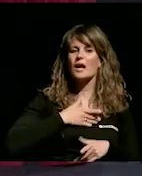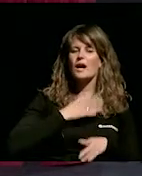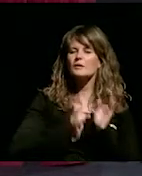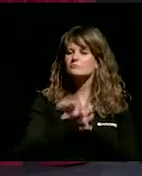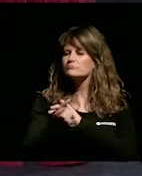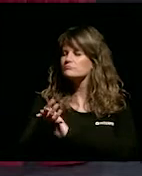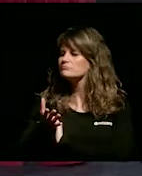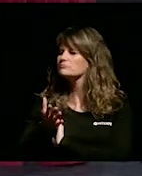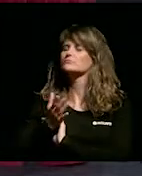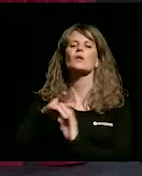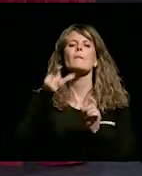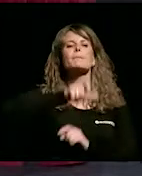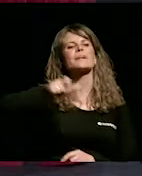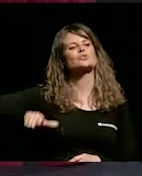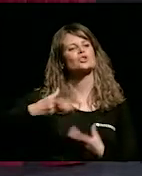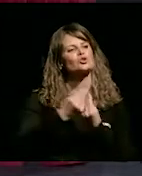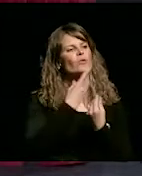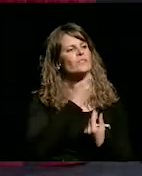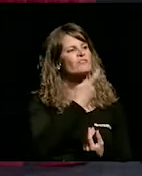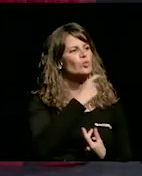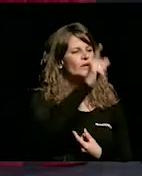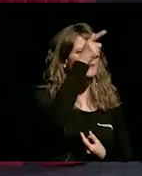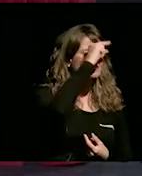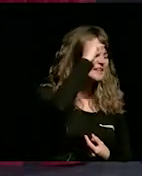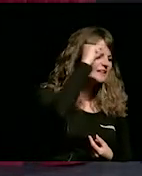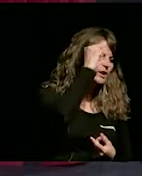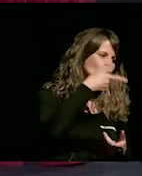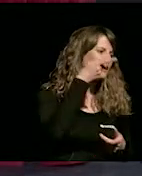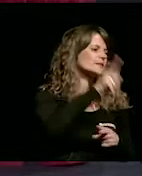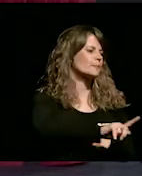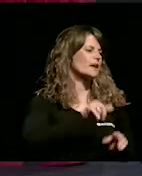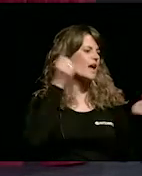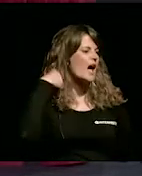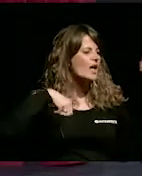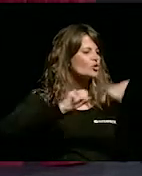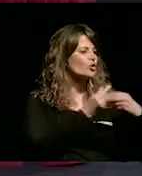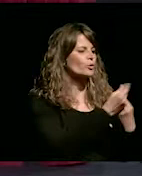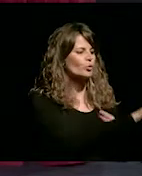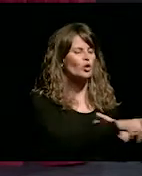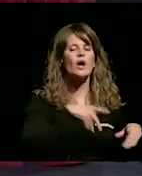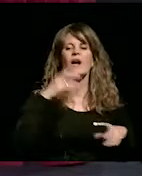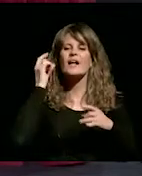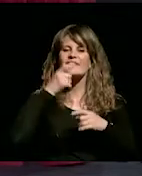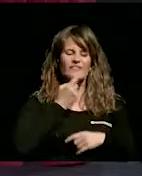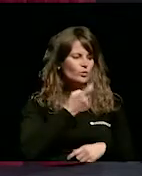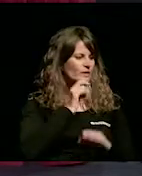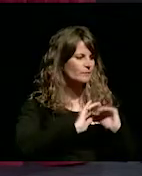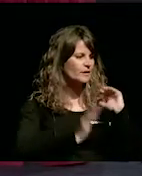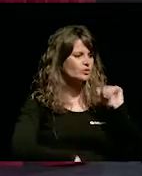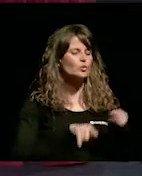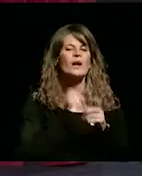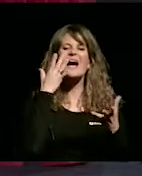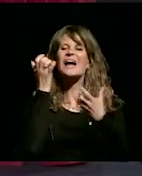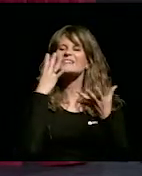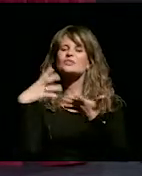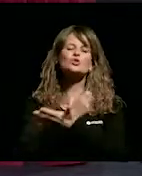de personas con dificultades intelectuales, actores, actrices sin dificultades, artistas todos